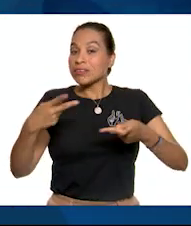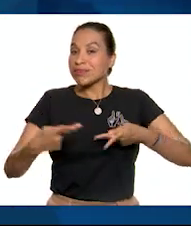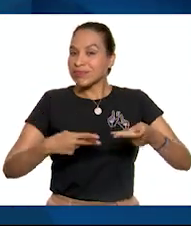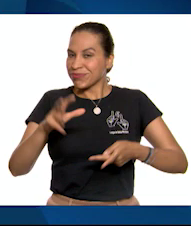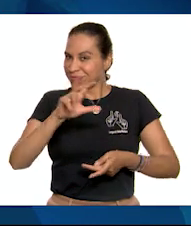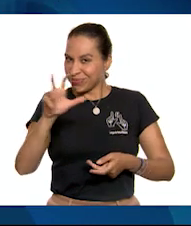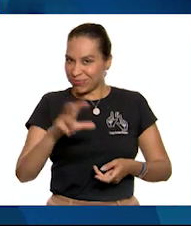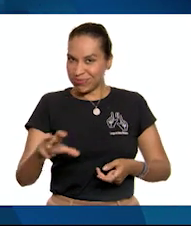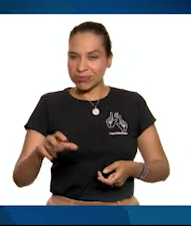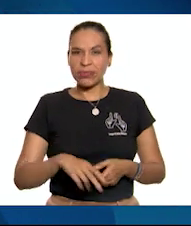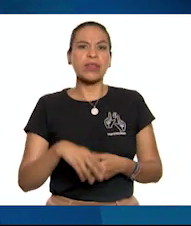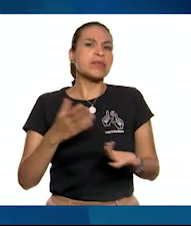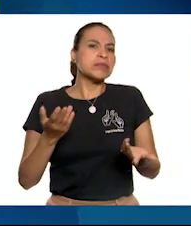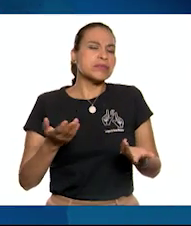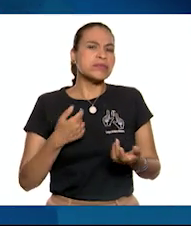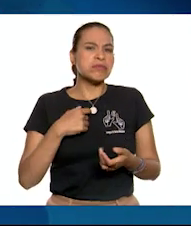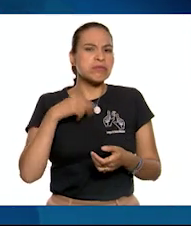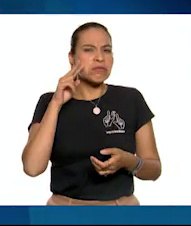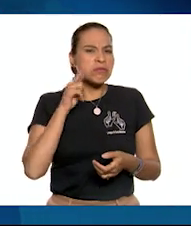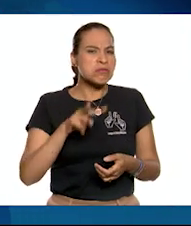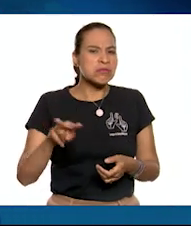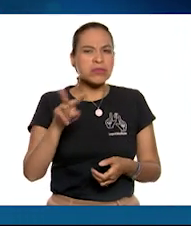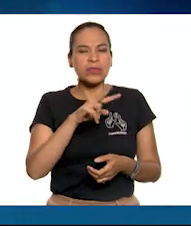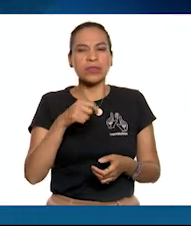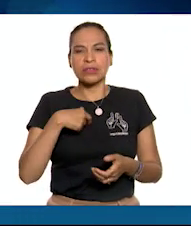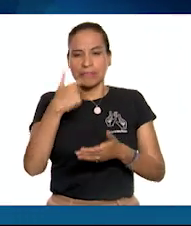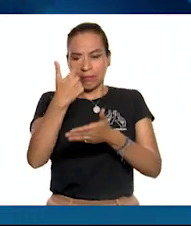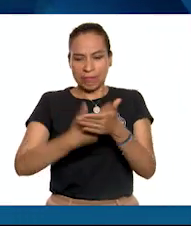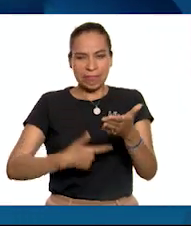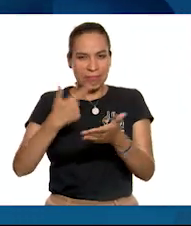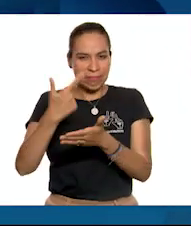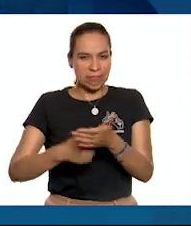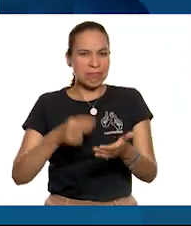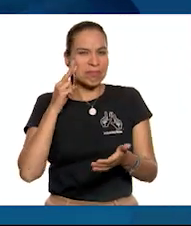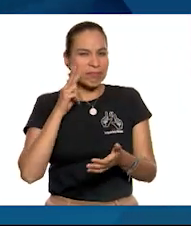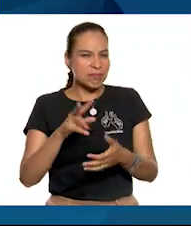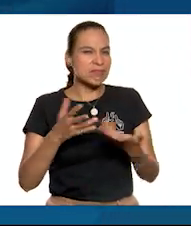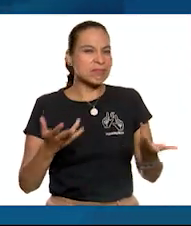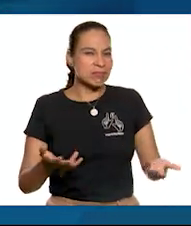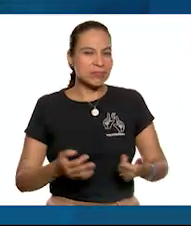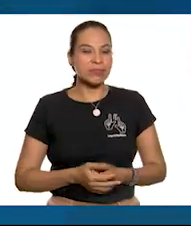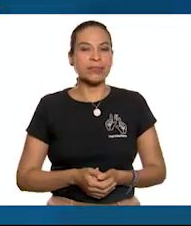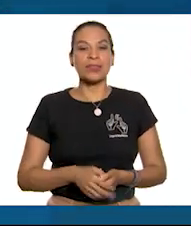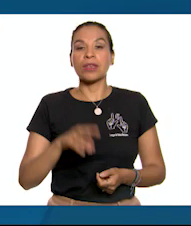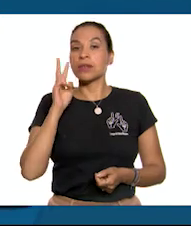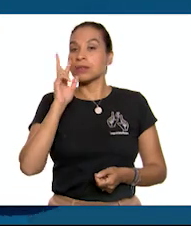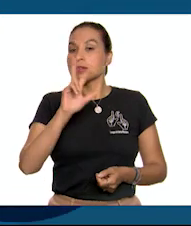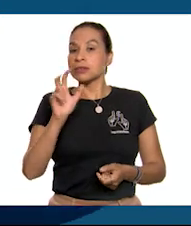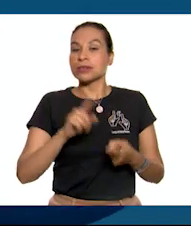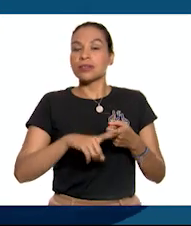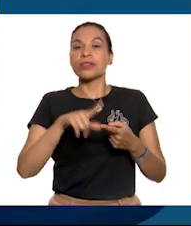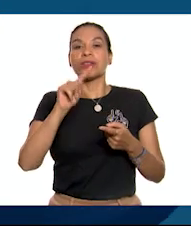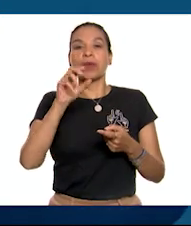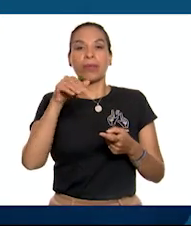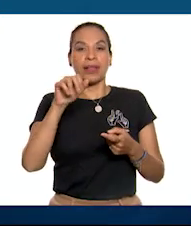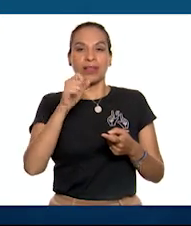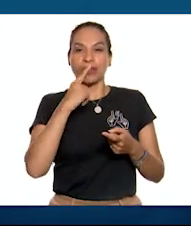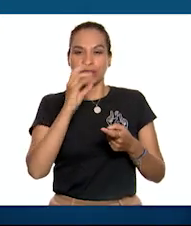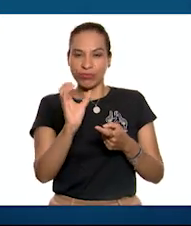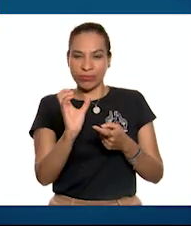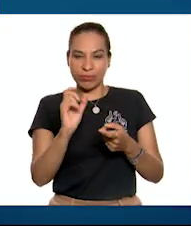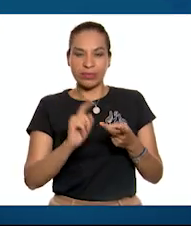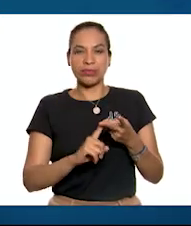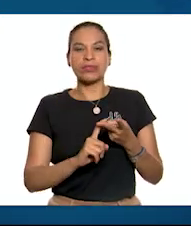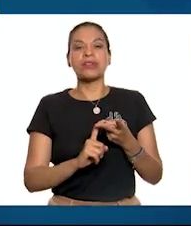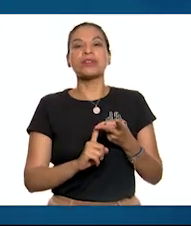preparar pizza. Y bueno, voy a checar mi lista. Vamos a ver. Aquí dice tomates.